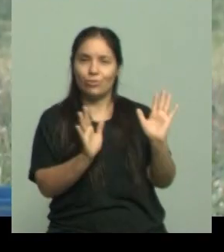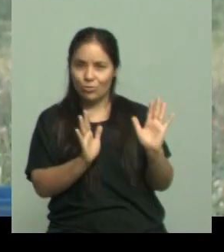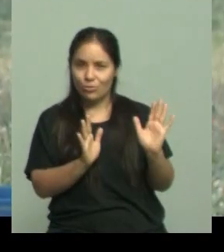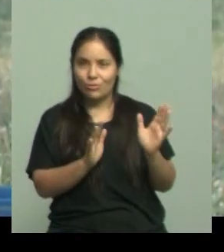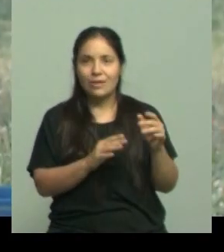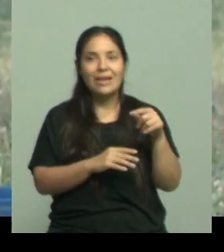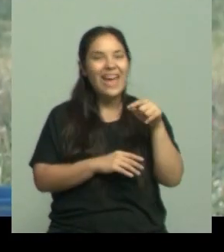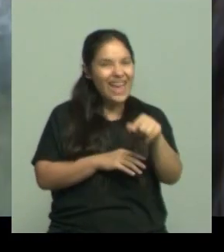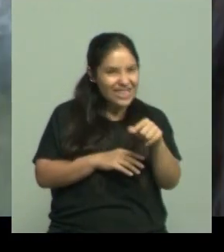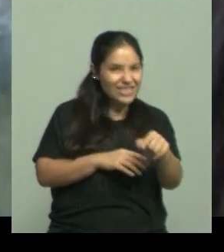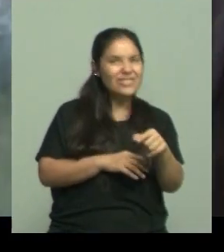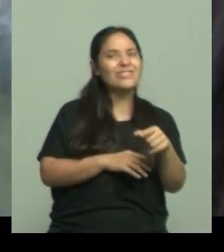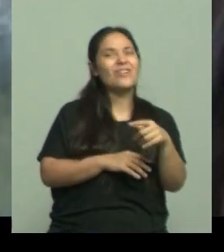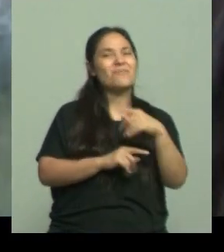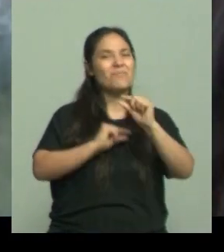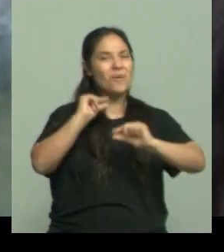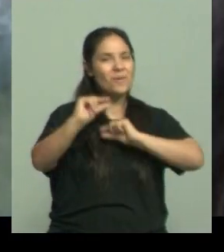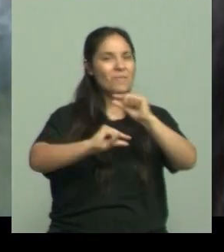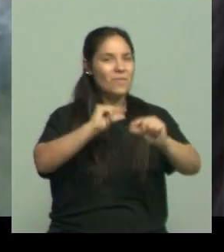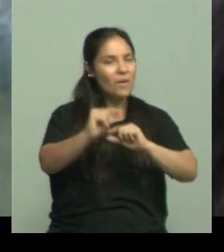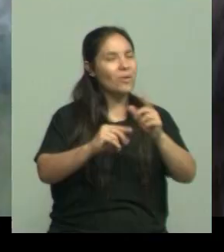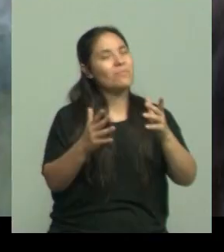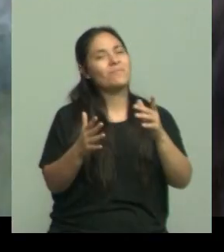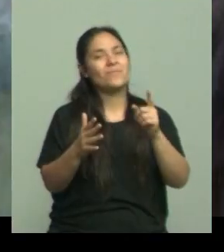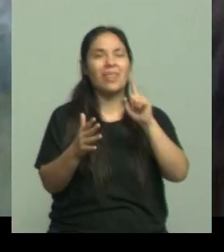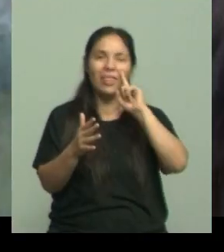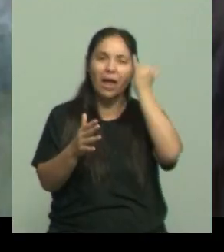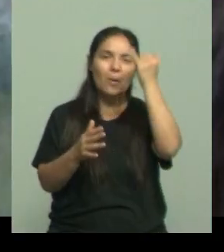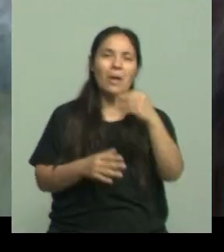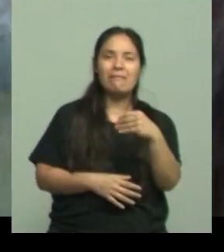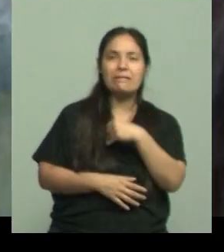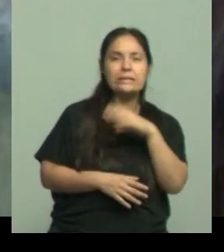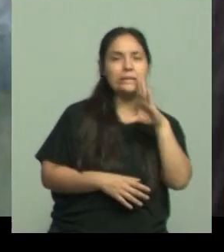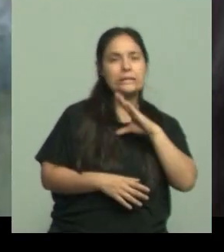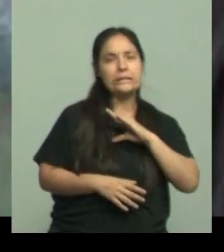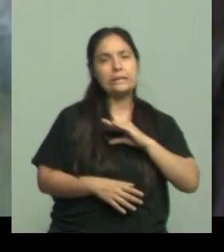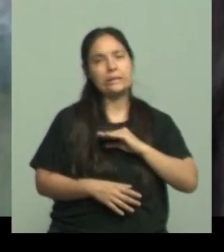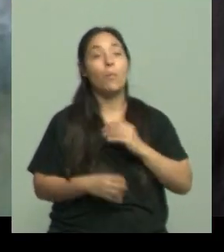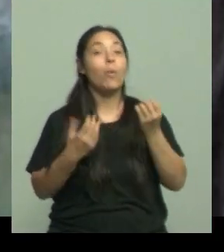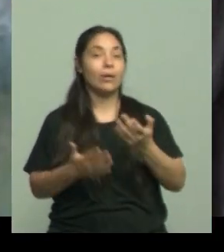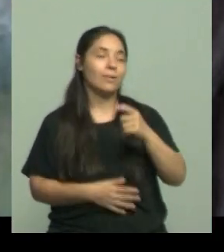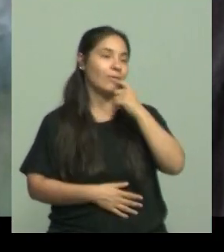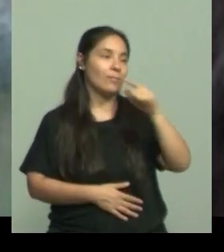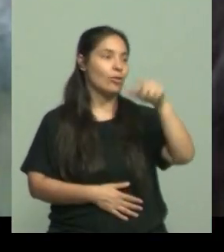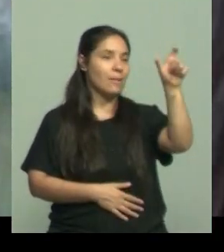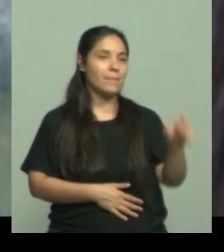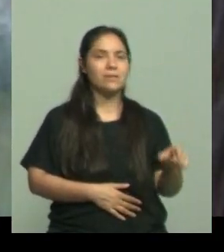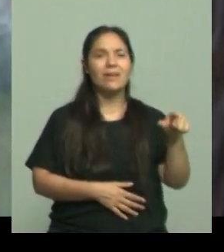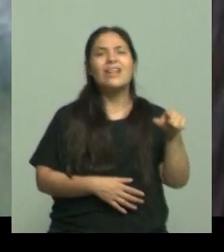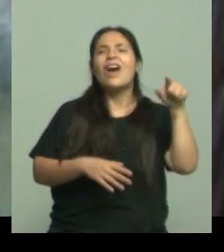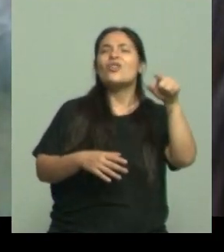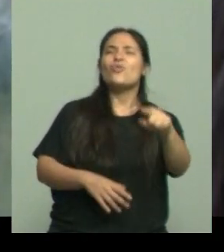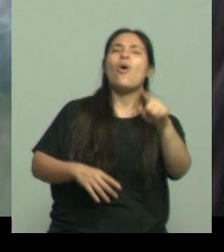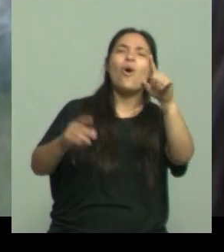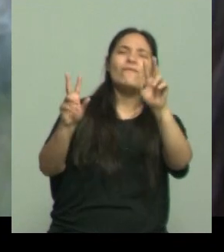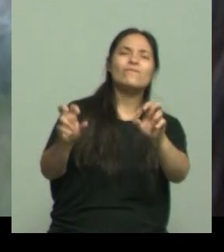lo reenvío. Esa manía me parece que se va como achicando también, de a poquito, ¿no? Porque también salta alguien que le dice, no, ese